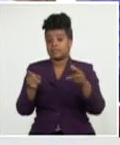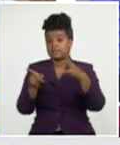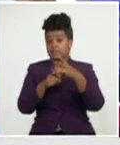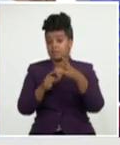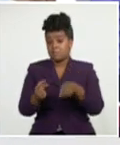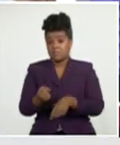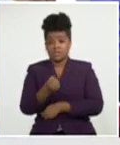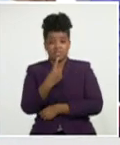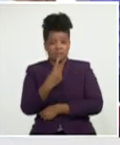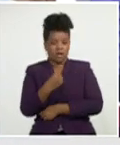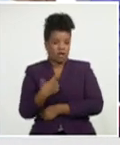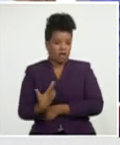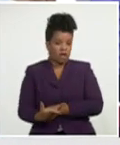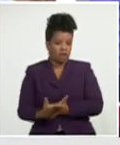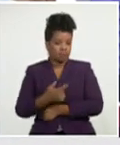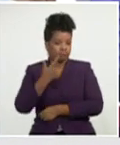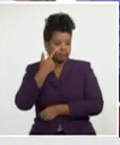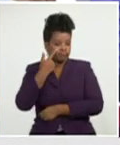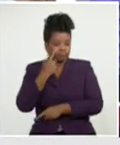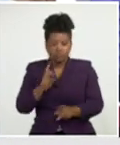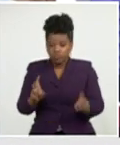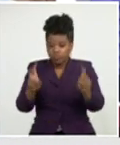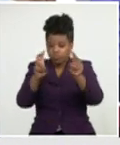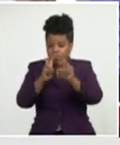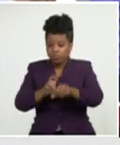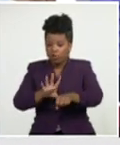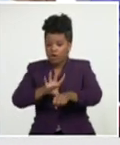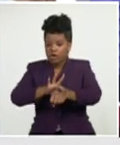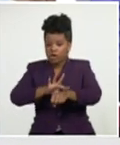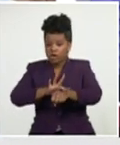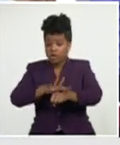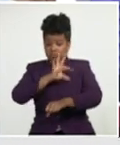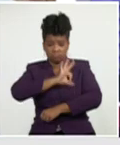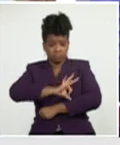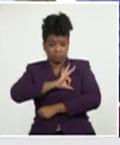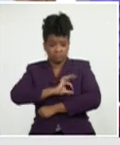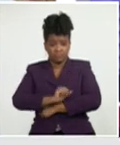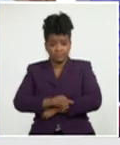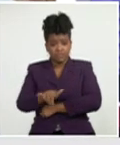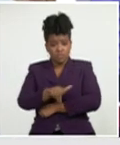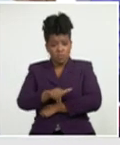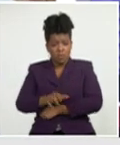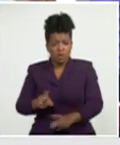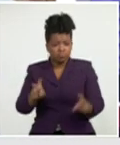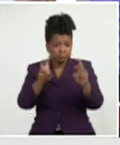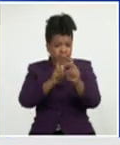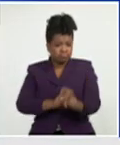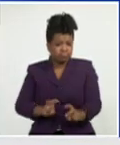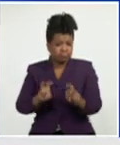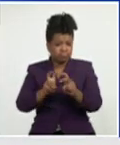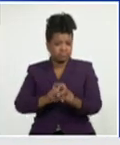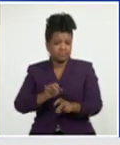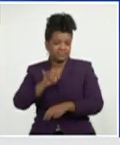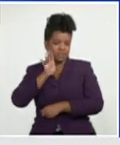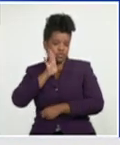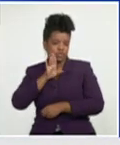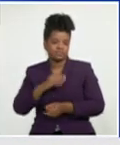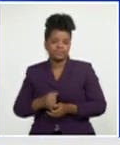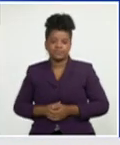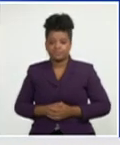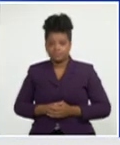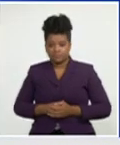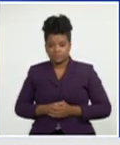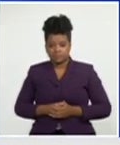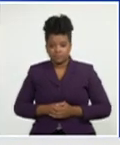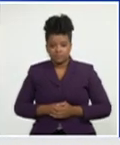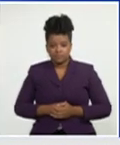es sobre la enfermedad sintomática, aunque también como variable secundaria se estudia el efecto sobre la infección. Cuestiones que también pueden ocurrirle